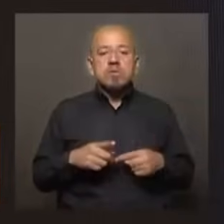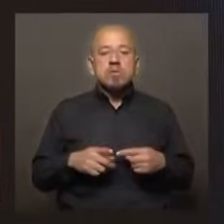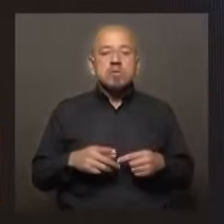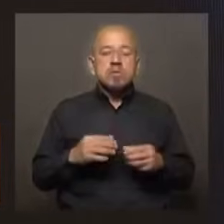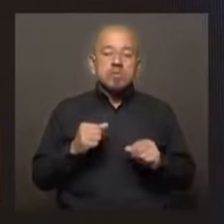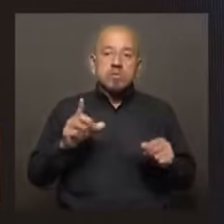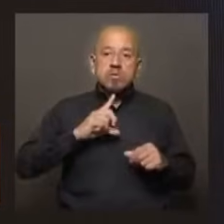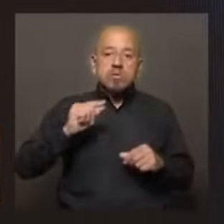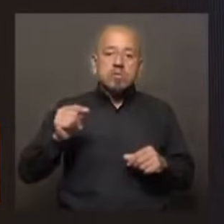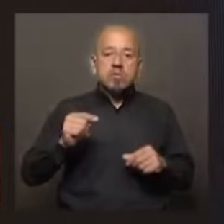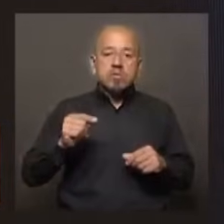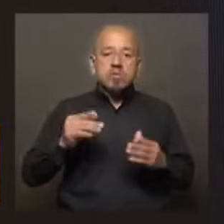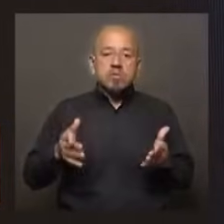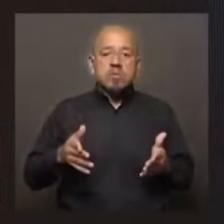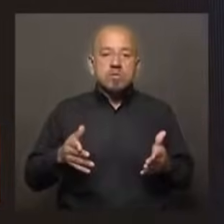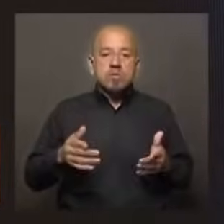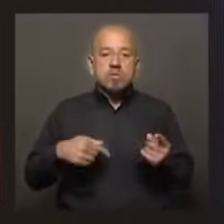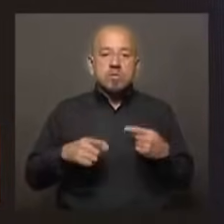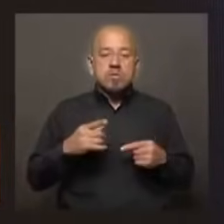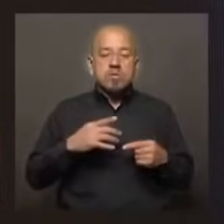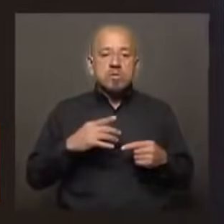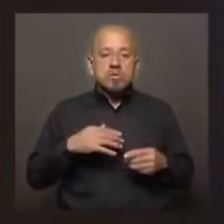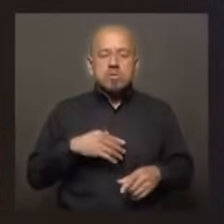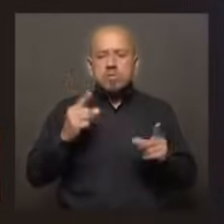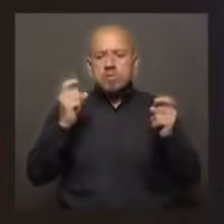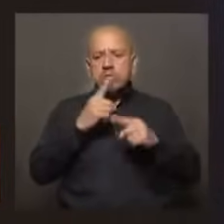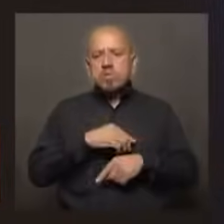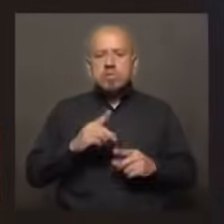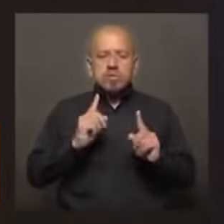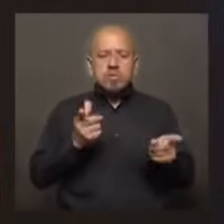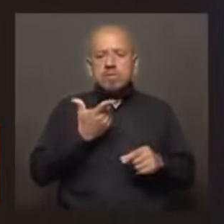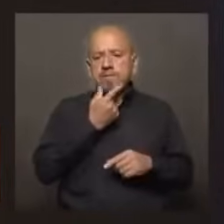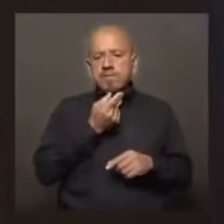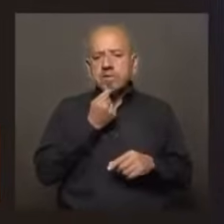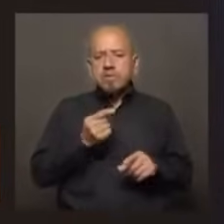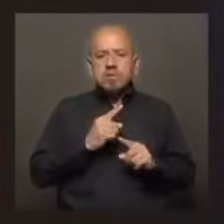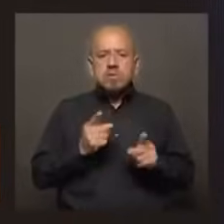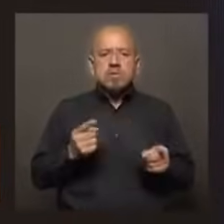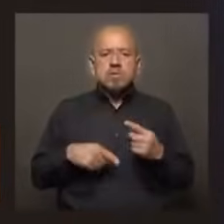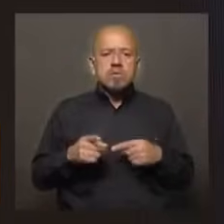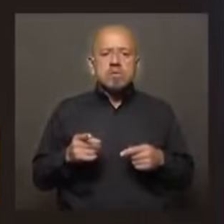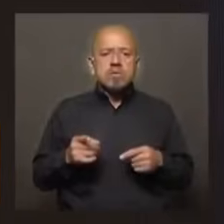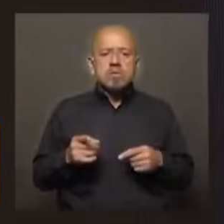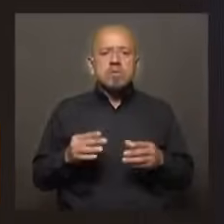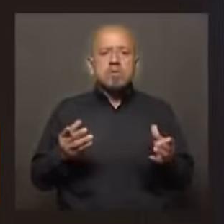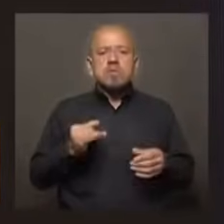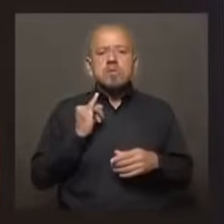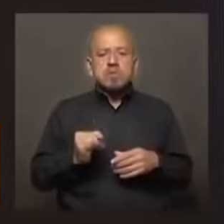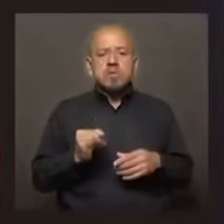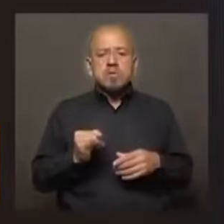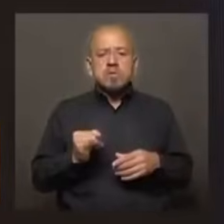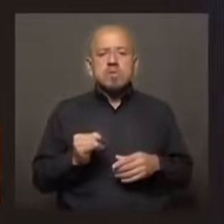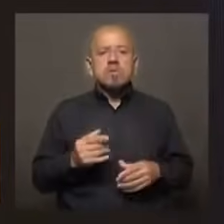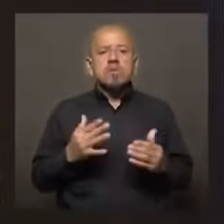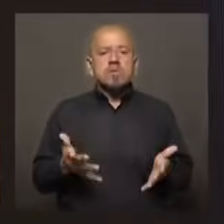irte es muy, o sea, la ves tan lejana, es tan compleja que es muy difícil. Entonces, sí,